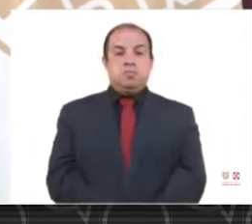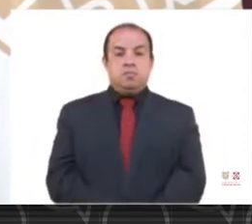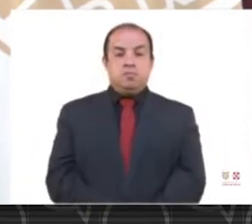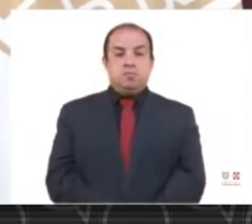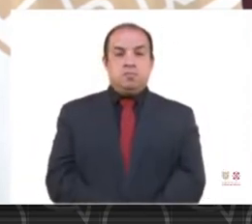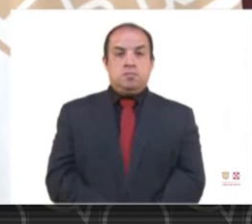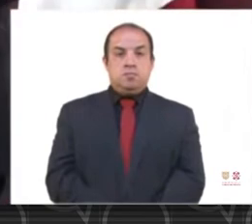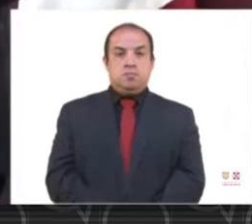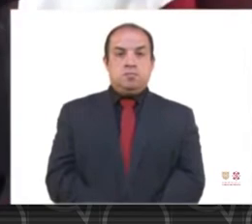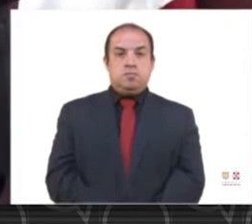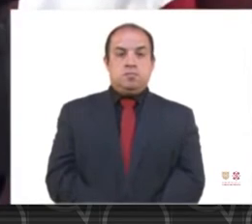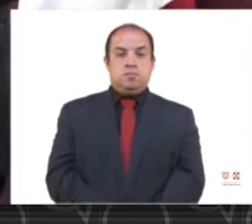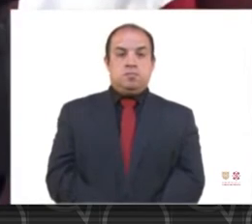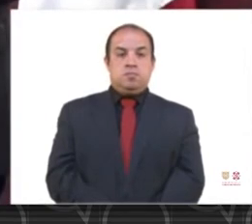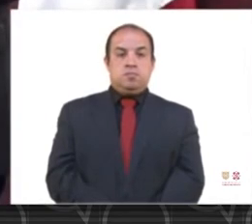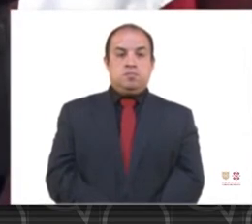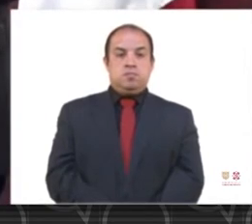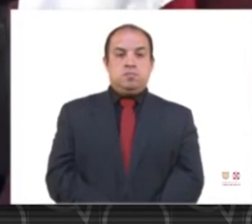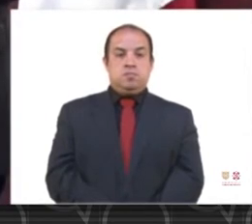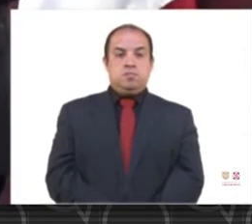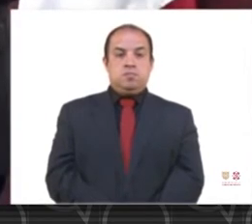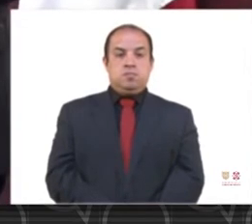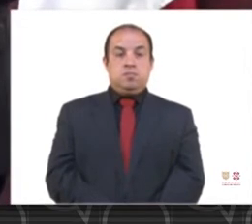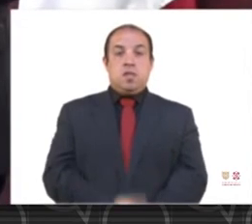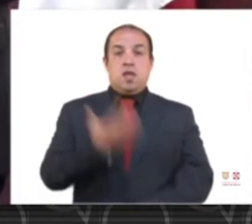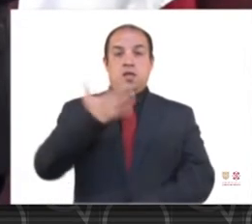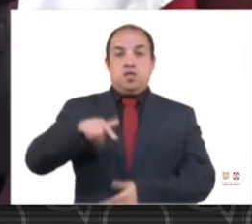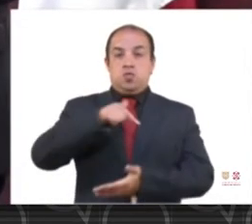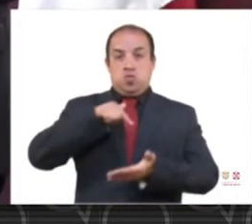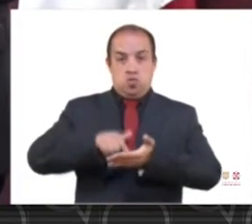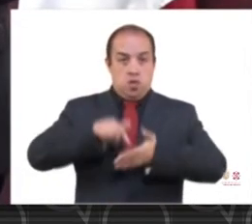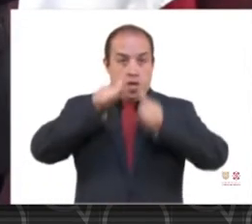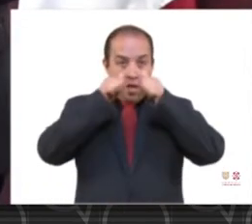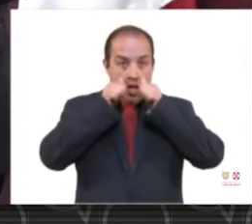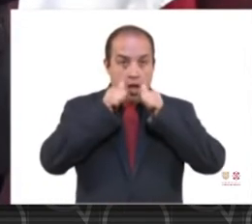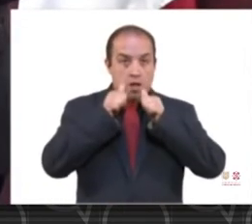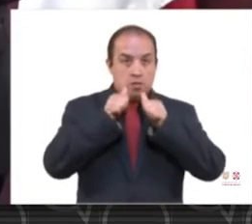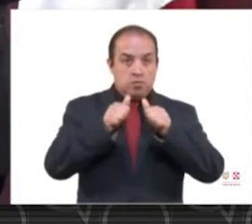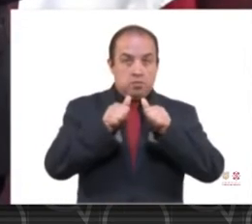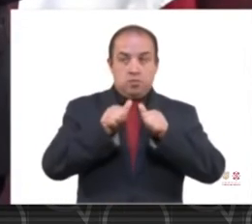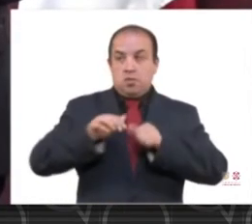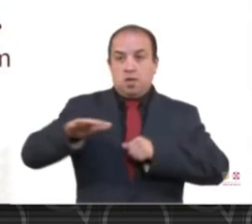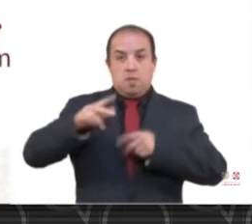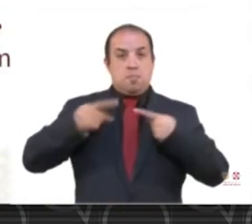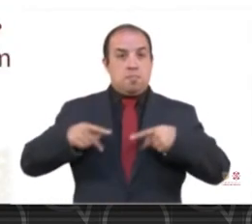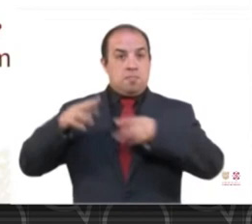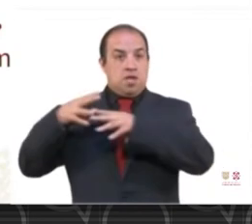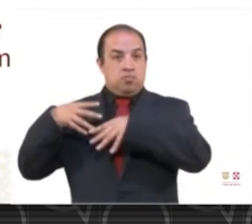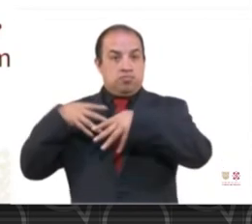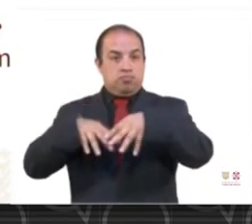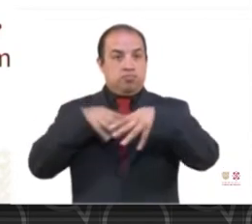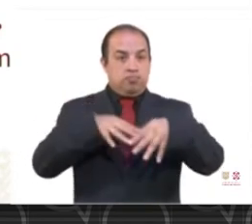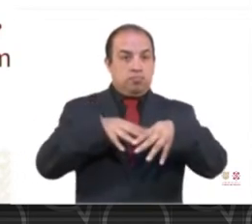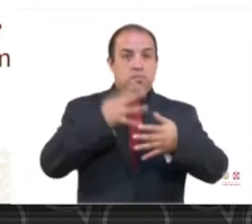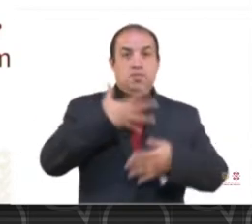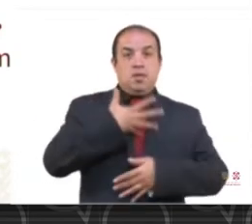Se colocaron 10 módulos de atención a peregrinos en 5